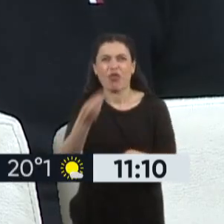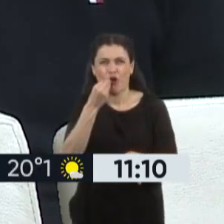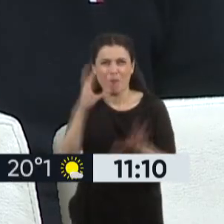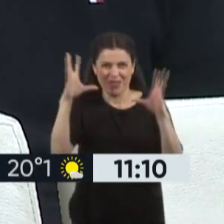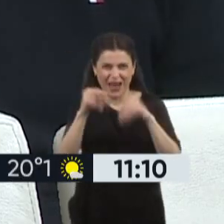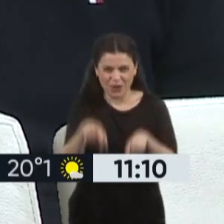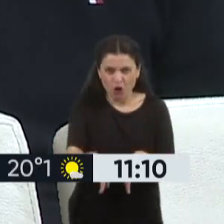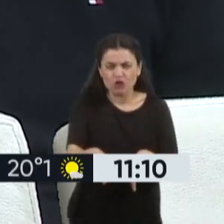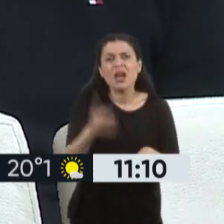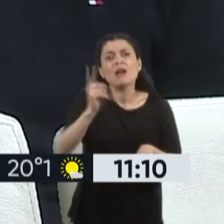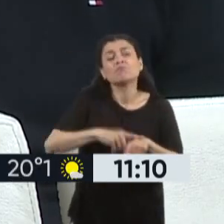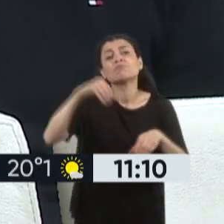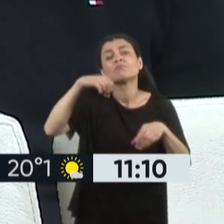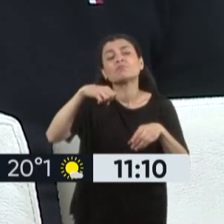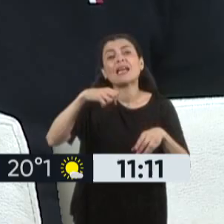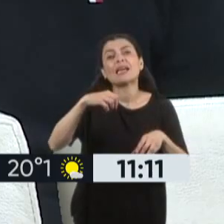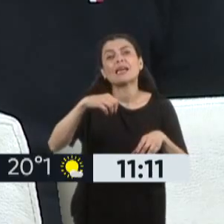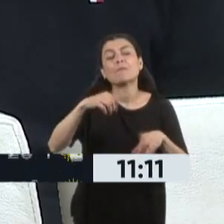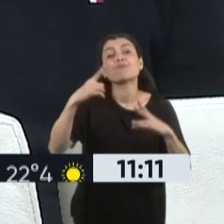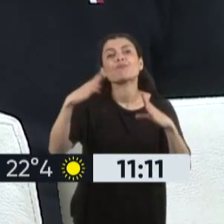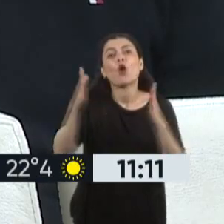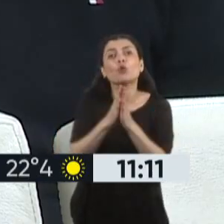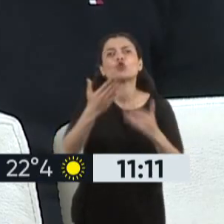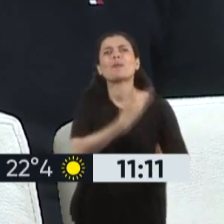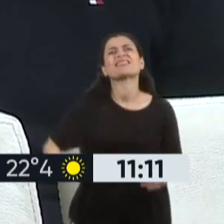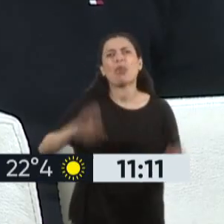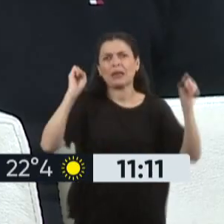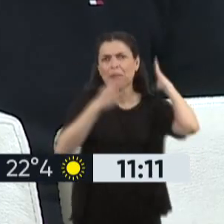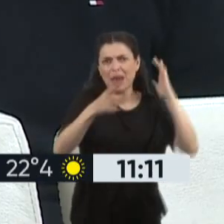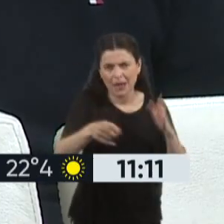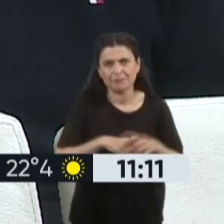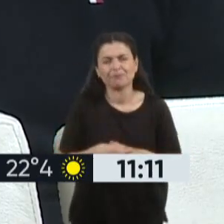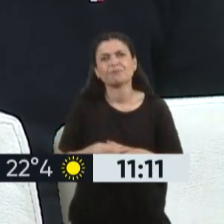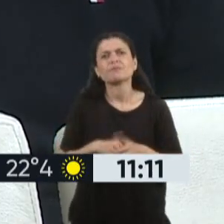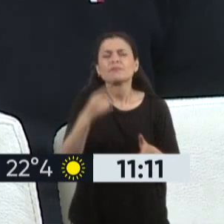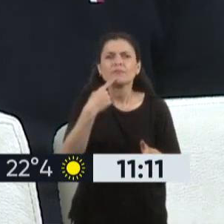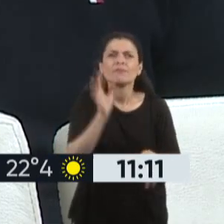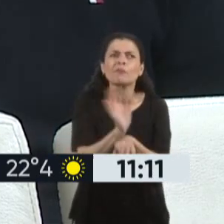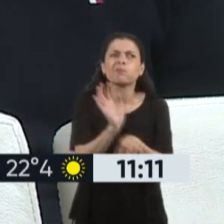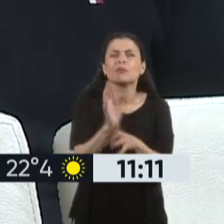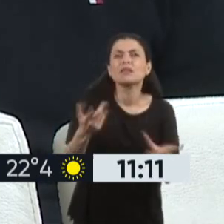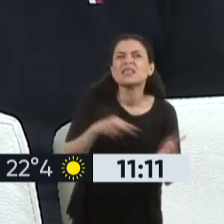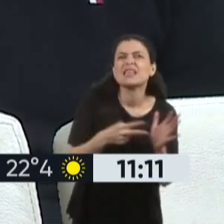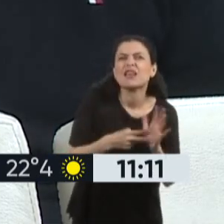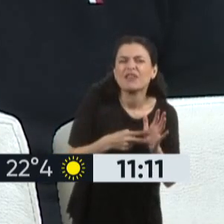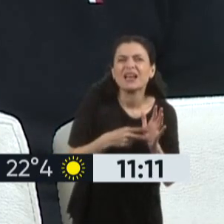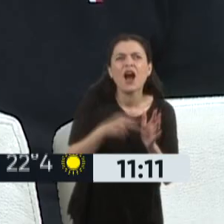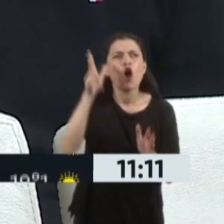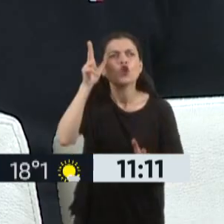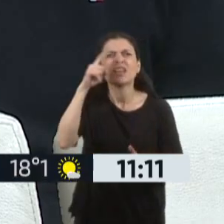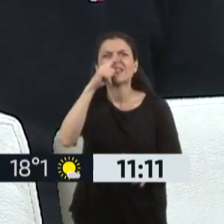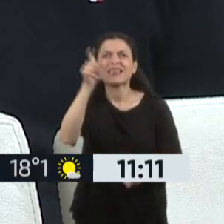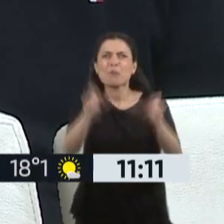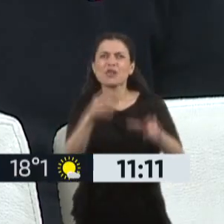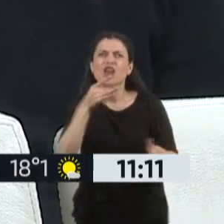la residencia de Olivos. Si esto significa una especie de blindaje, contar con 87 diputados